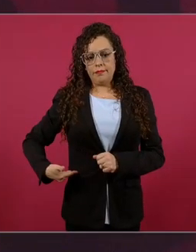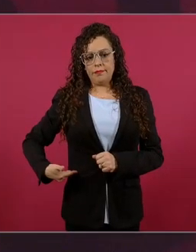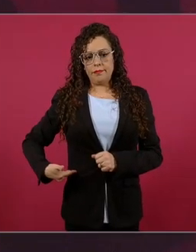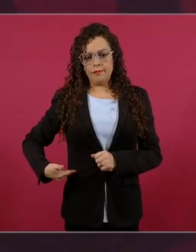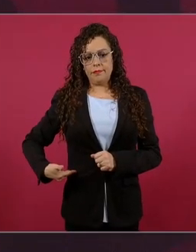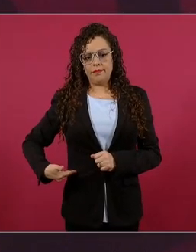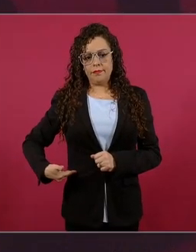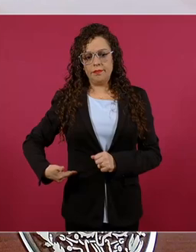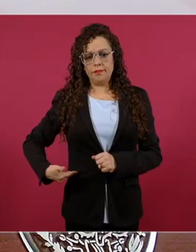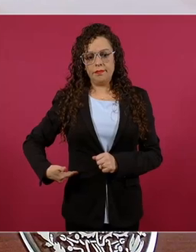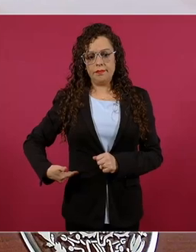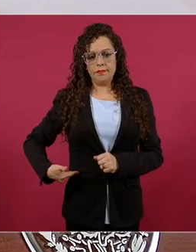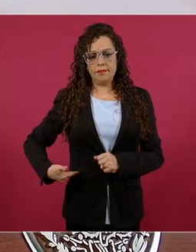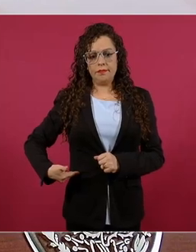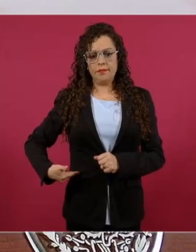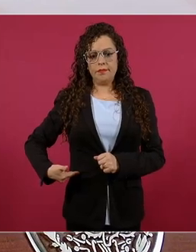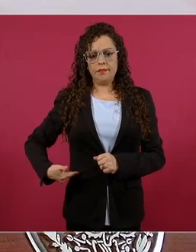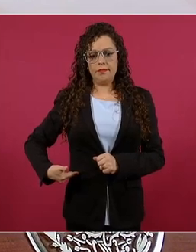Yo